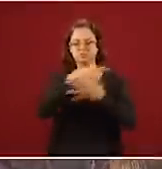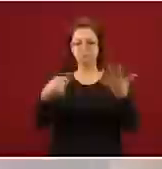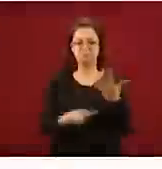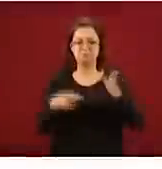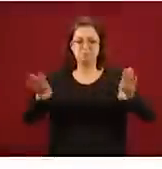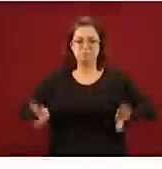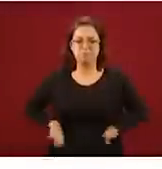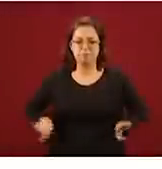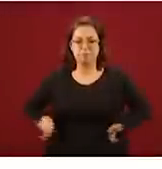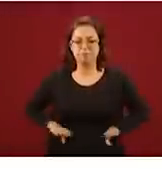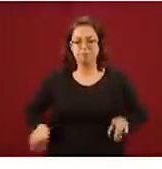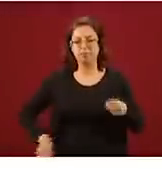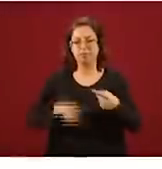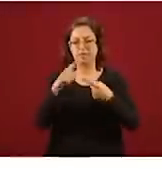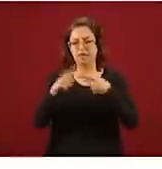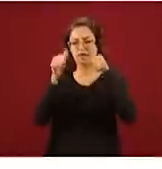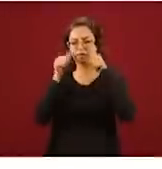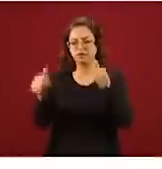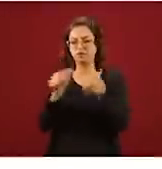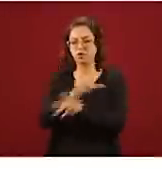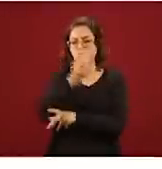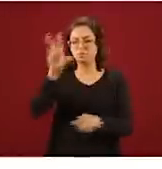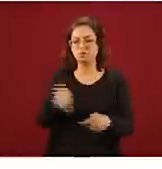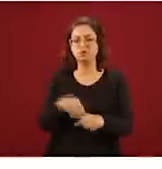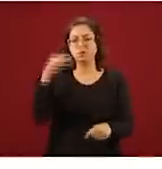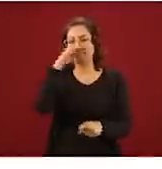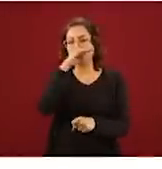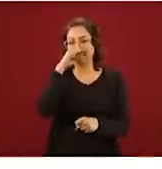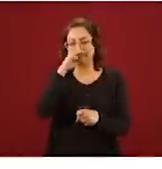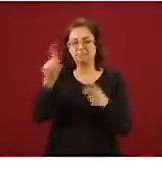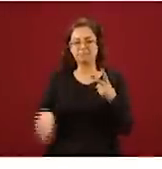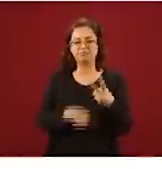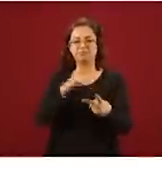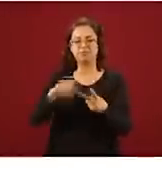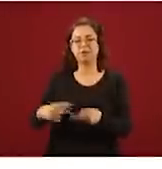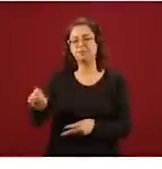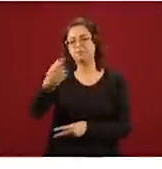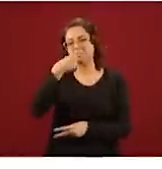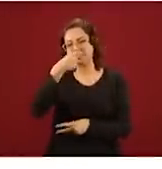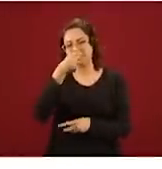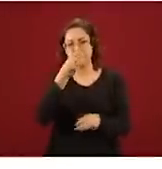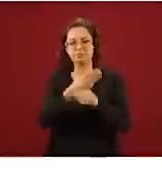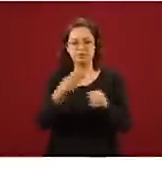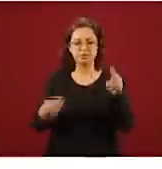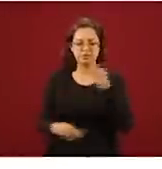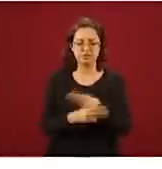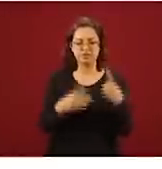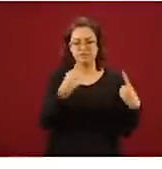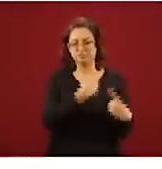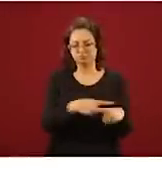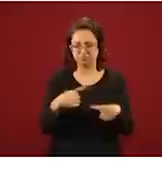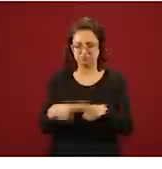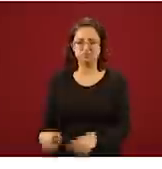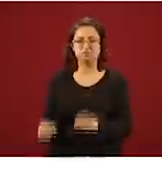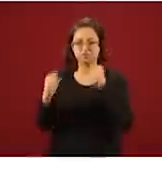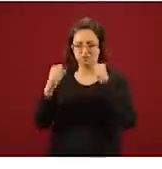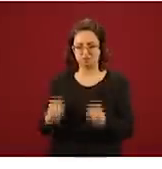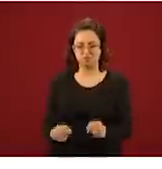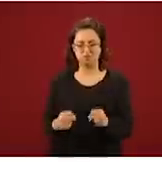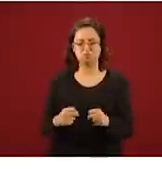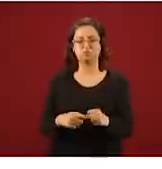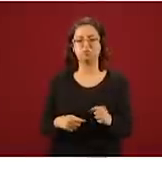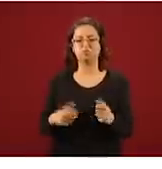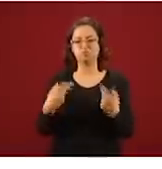los servicios de salud, medicamentos y otros insumos para garantizar la salud de